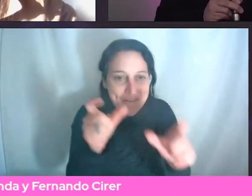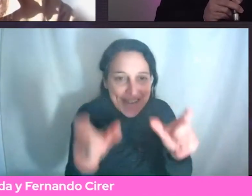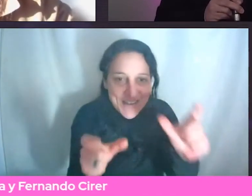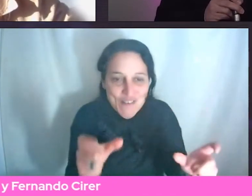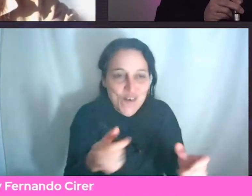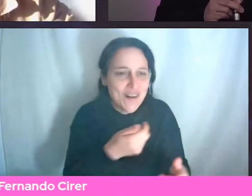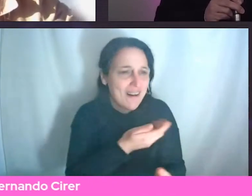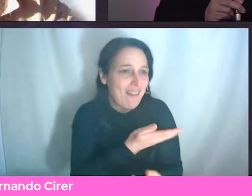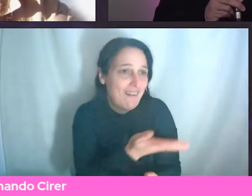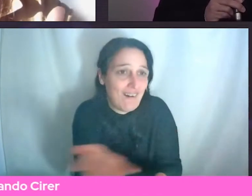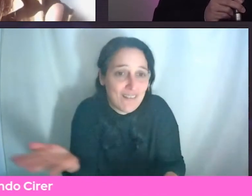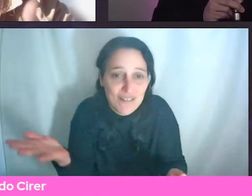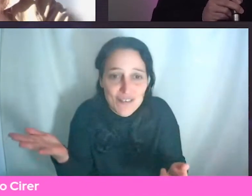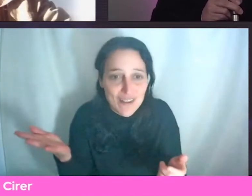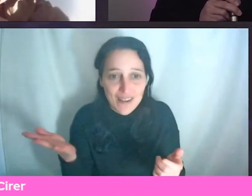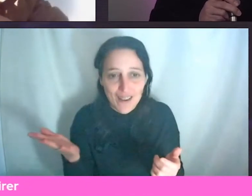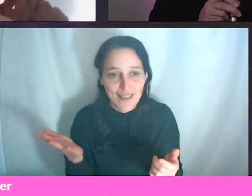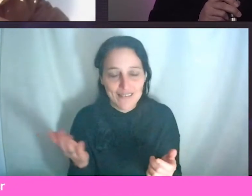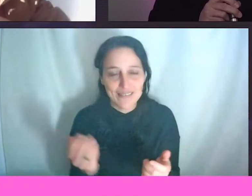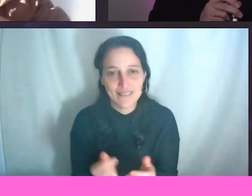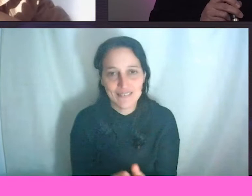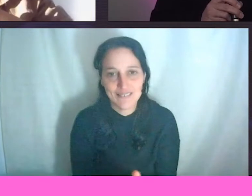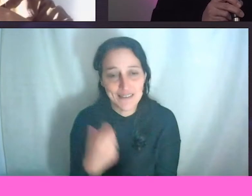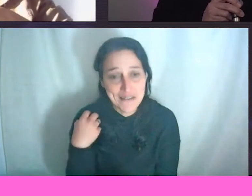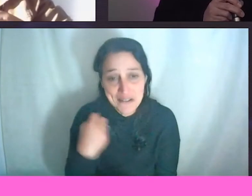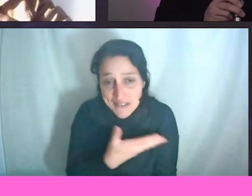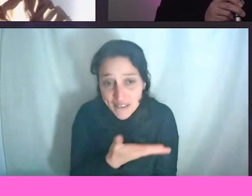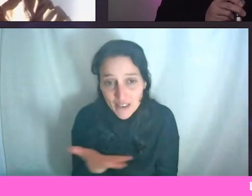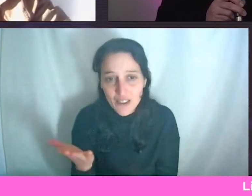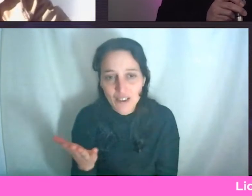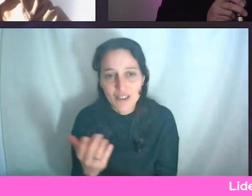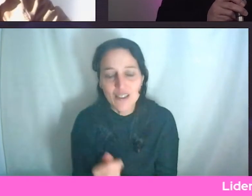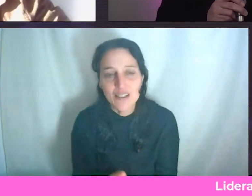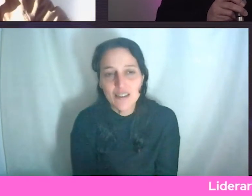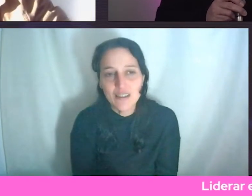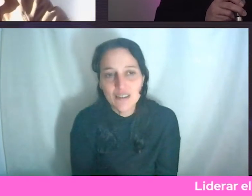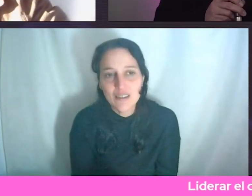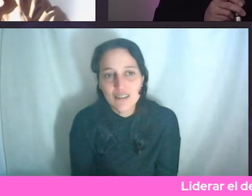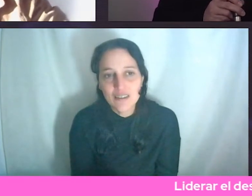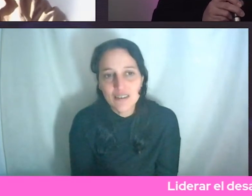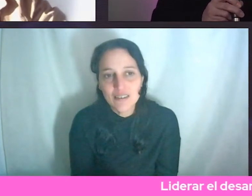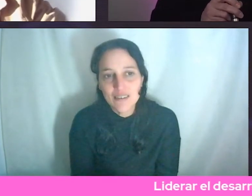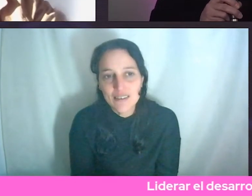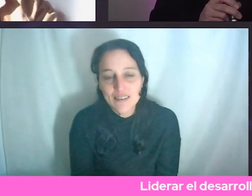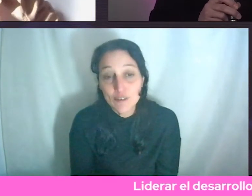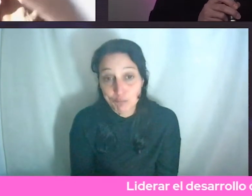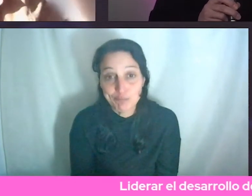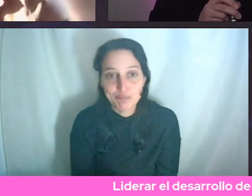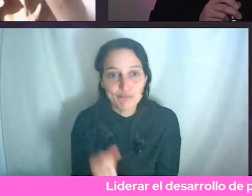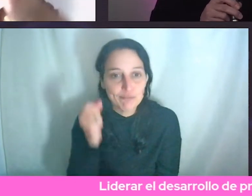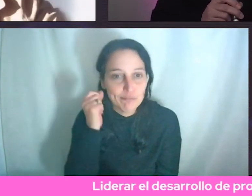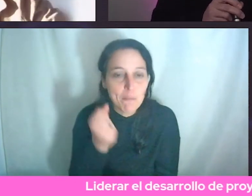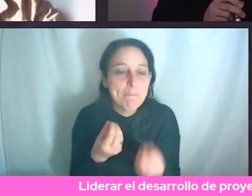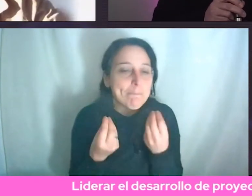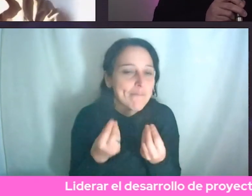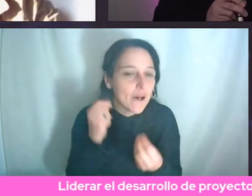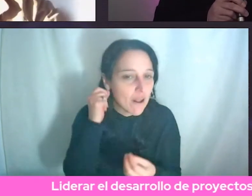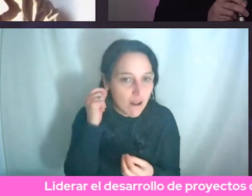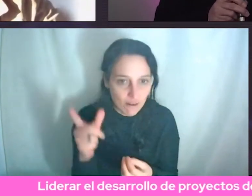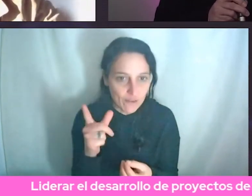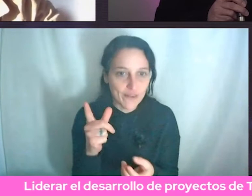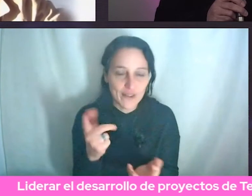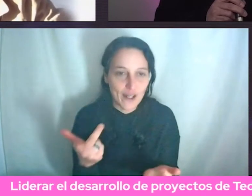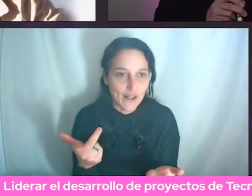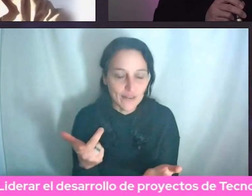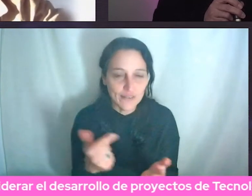ámbito tecnológico. Es lo que va a hacer al éxito a largo plazo de tu